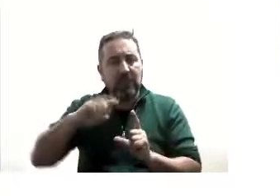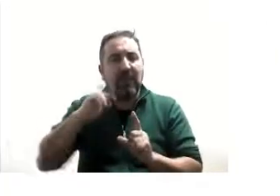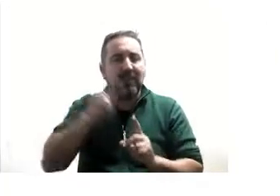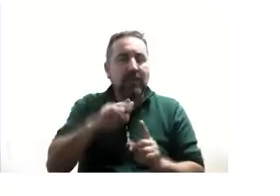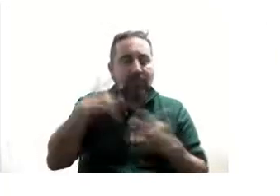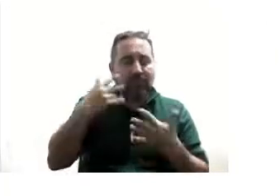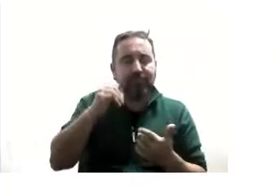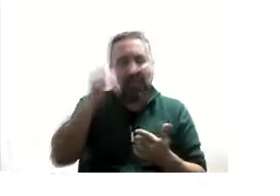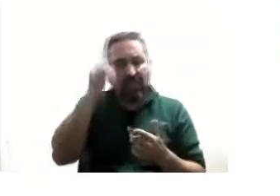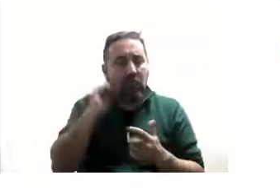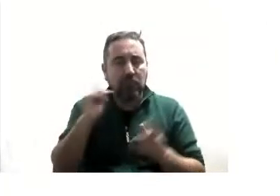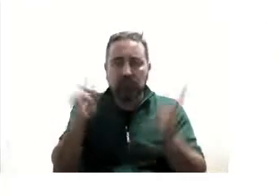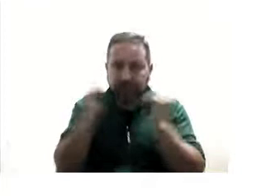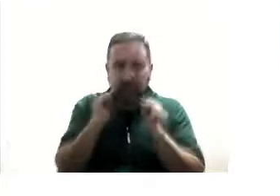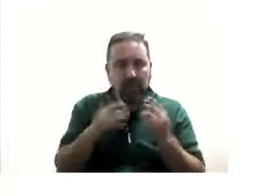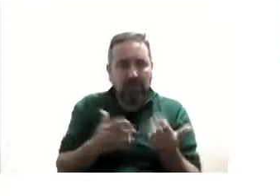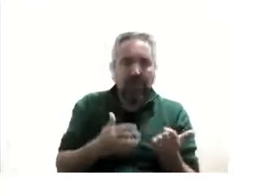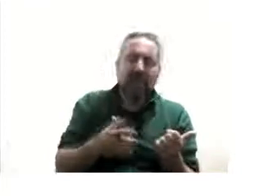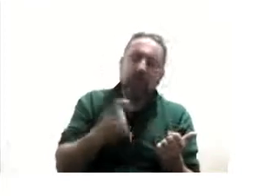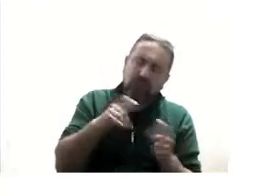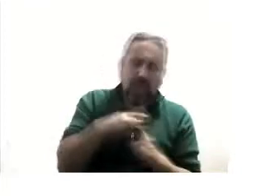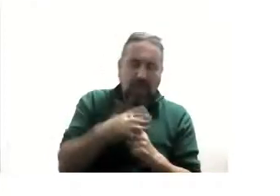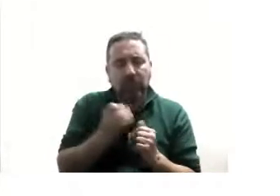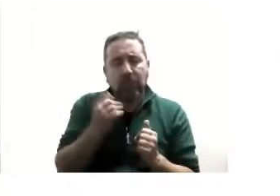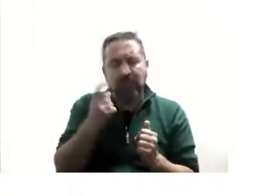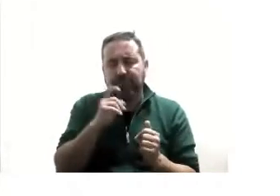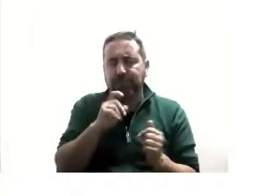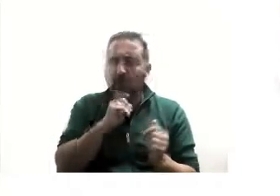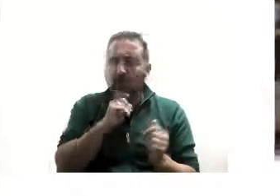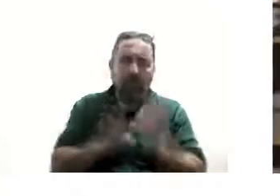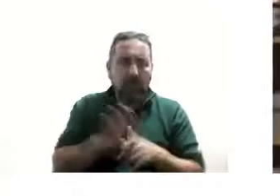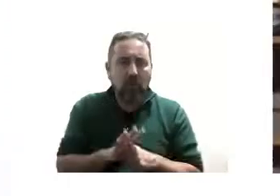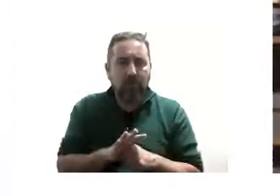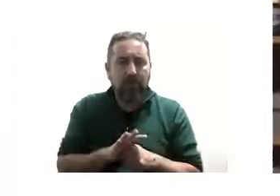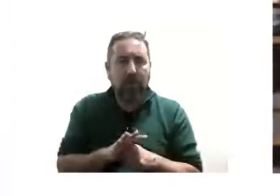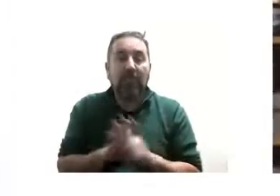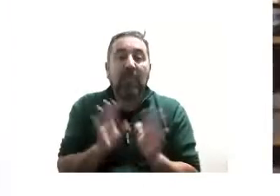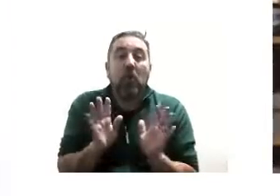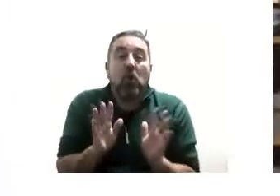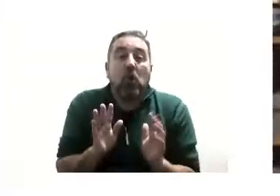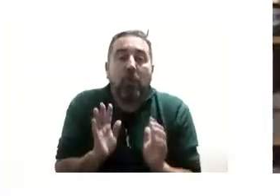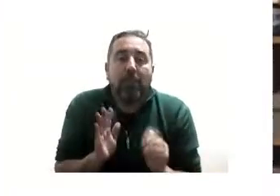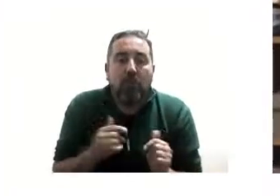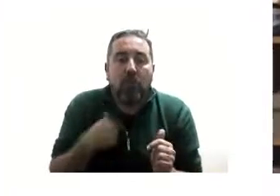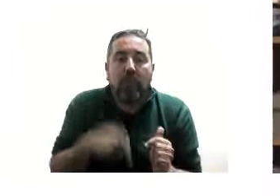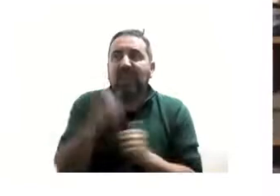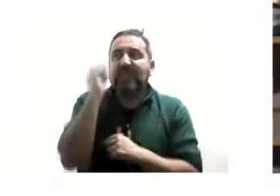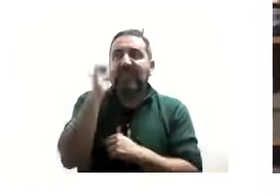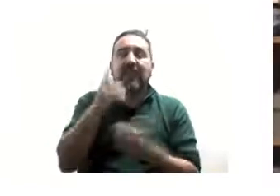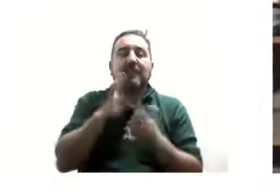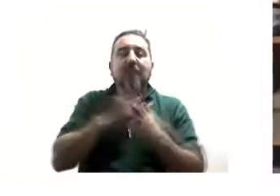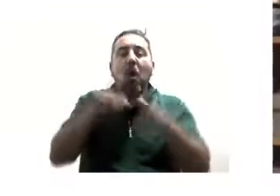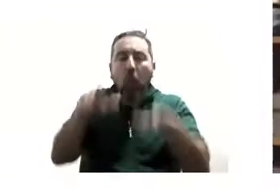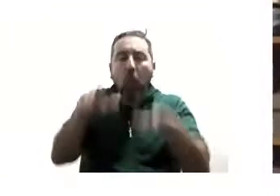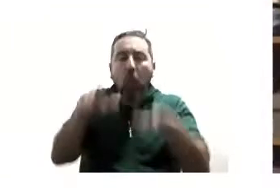el oído izquierdo. O sea, un caso un poquito más complejo. Sí. Bueno, yo tampoco quería convertir esta charla en una consulta de